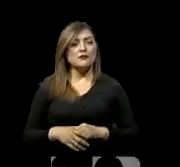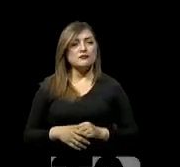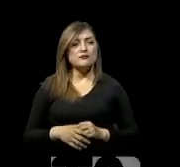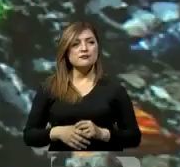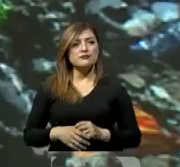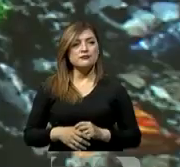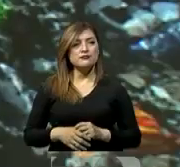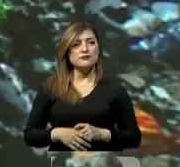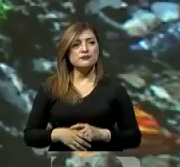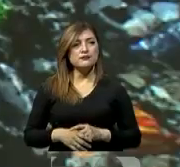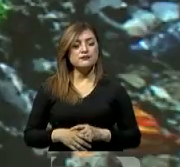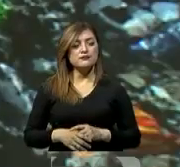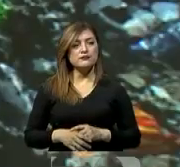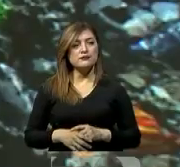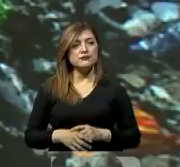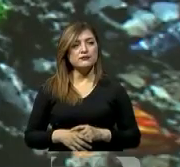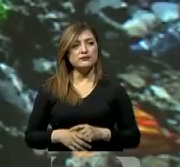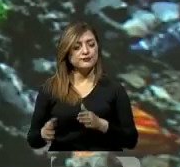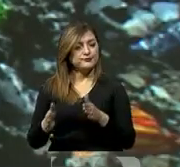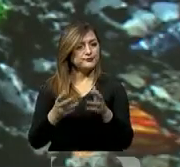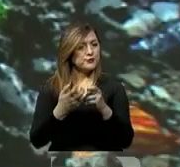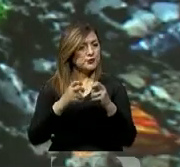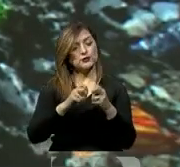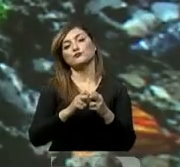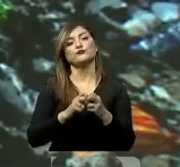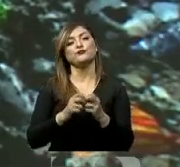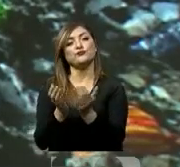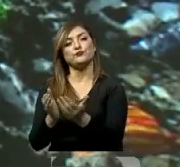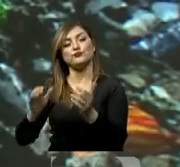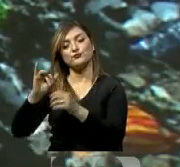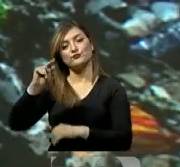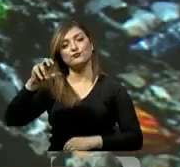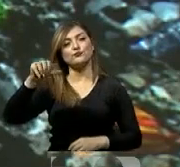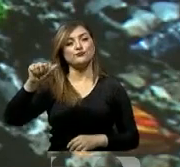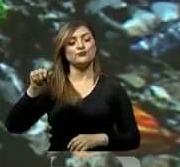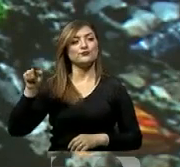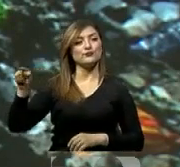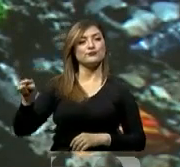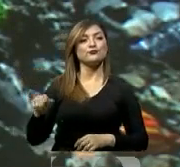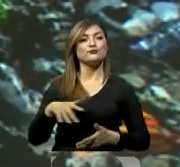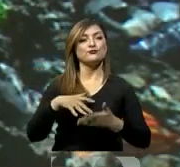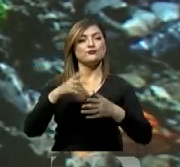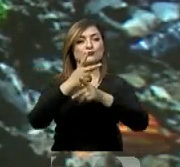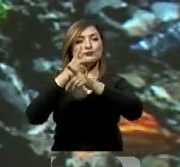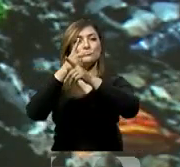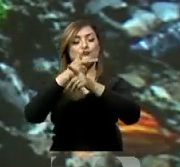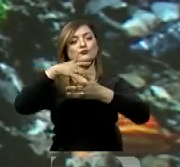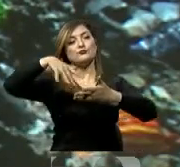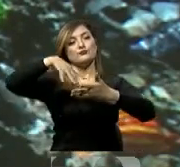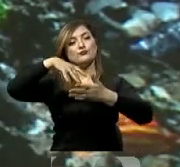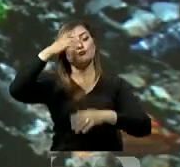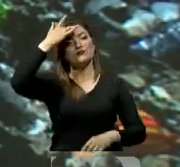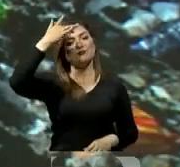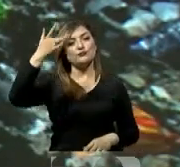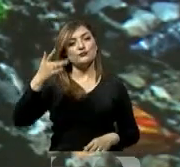24 horas. Y a propósito de la crisis que enfrenta el relleno sanitario de Ilinga, hay inquietud de concejales metropolitanos también